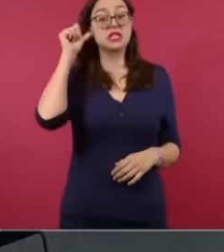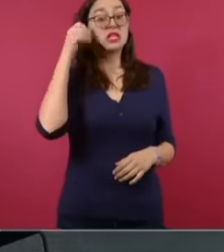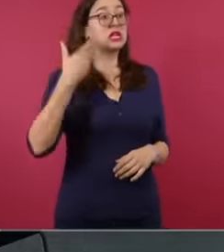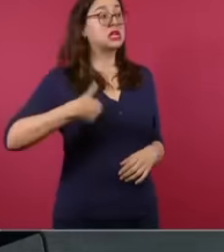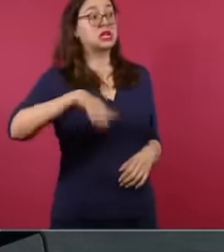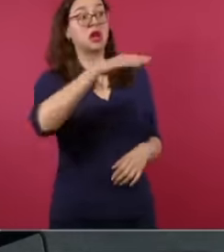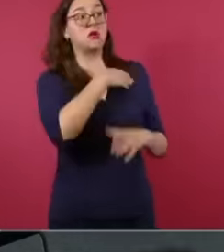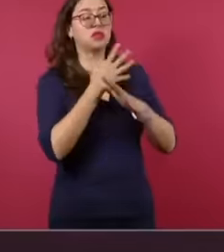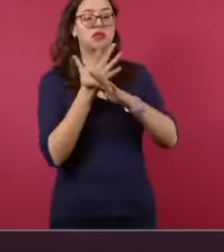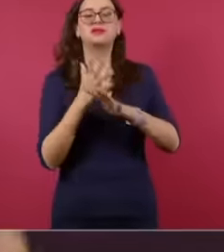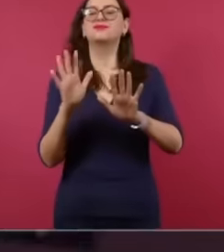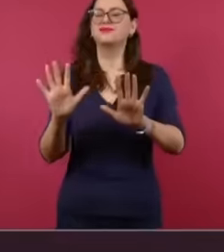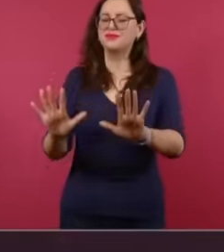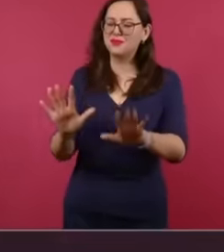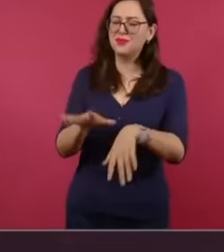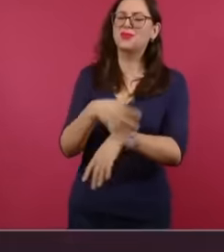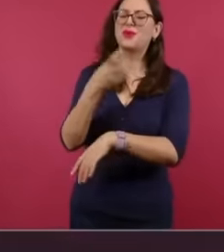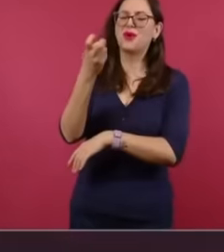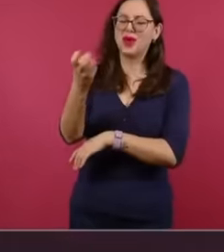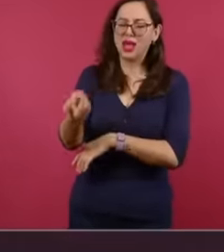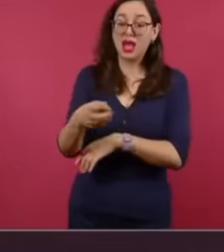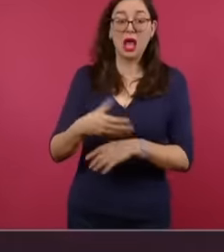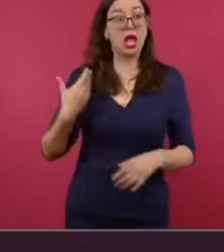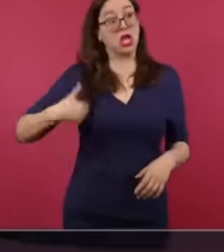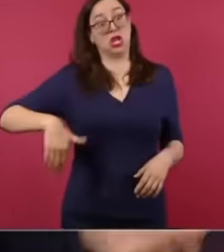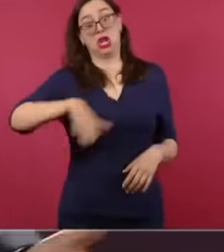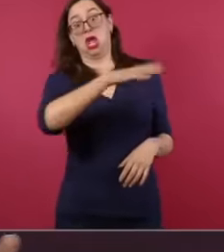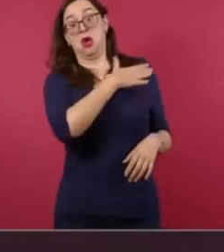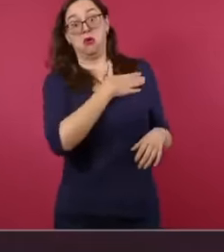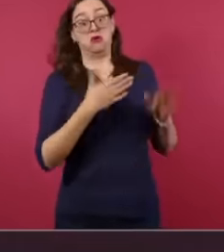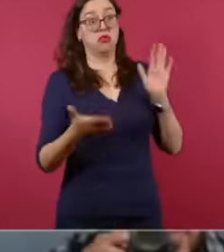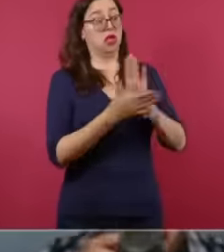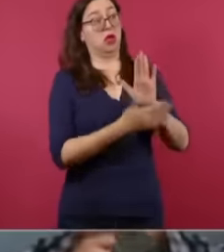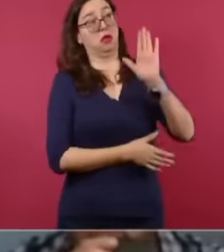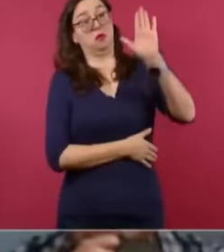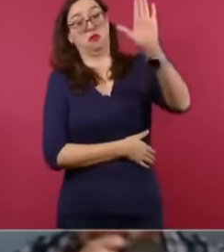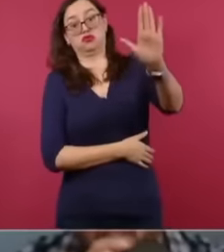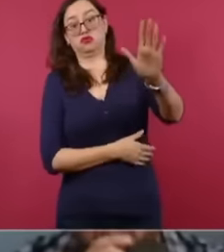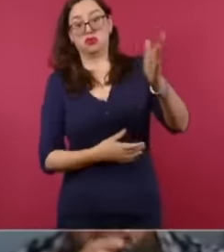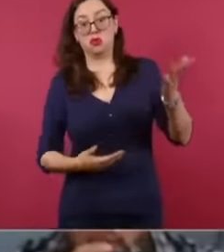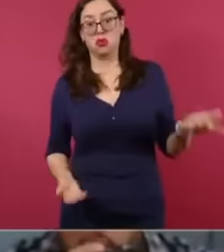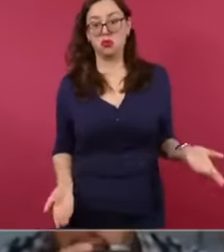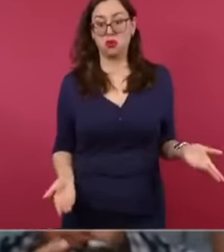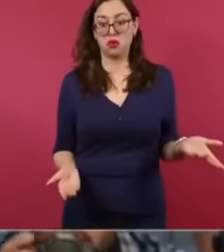debate. Sí. Ya Claudia sacó el cartel y dijo, estos son hechos. Sí.